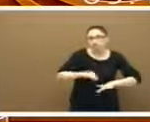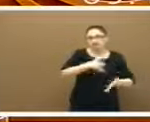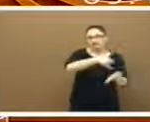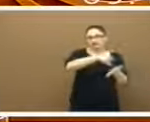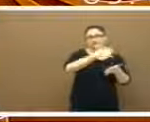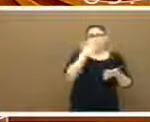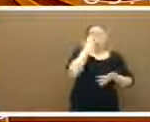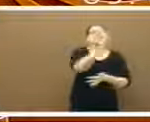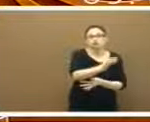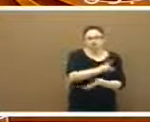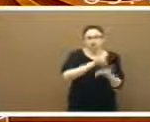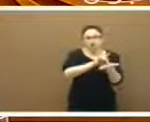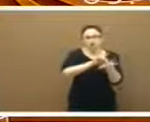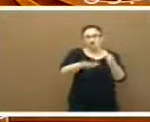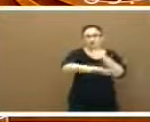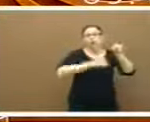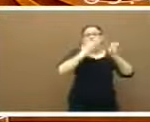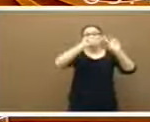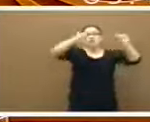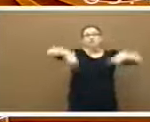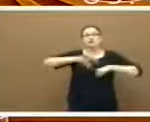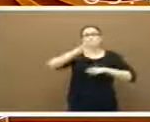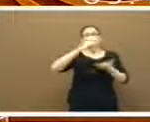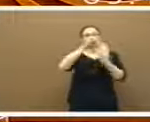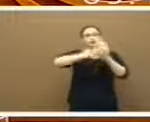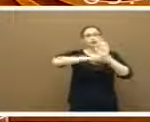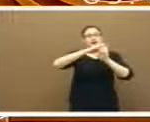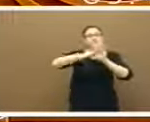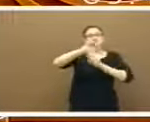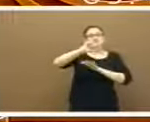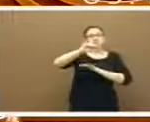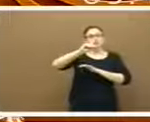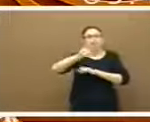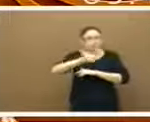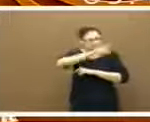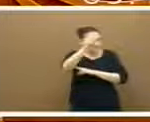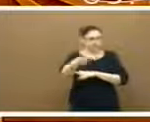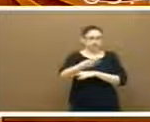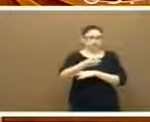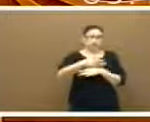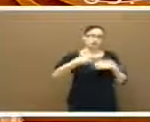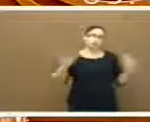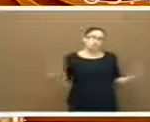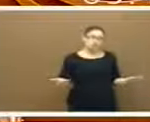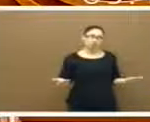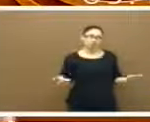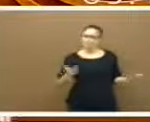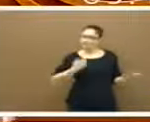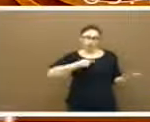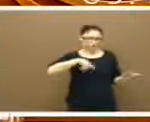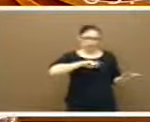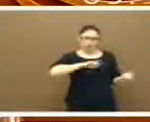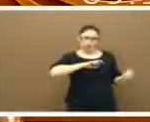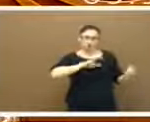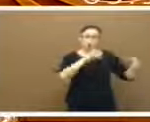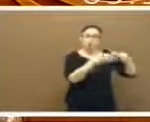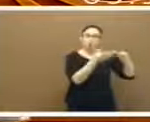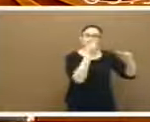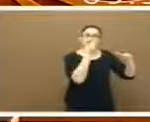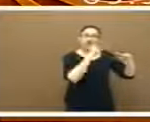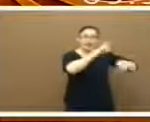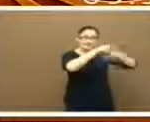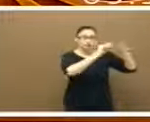servicios tan esenciales como pueden ser convenios del programa SIRU o convenio RECE. Por lo tanto, señoría, no podemos aceptar las enmiendas